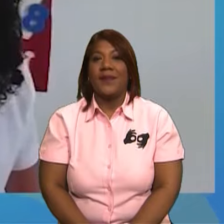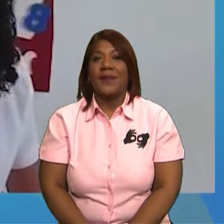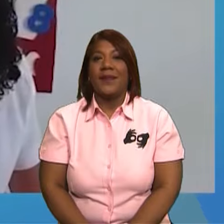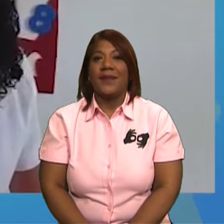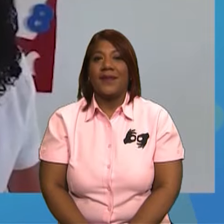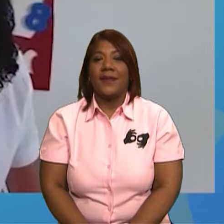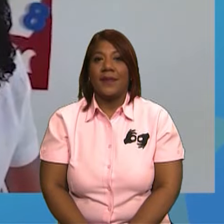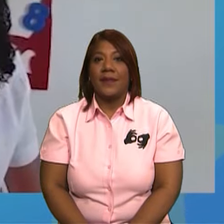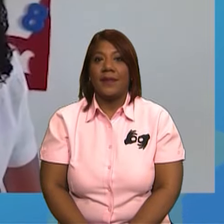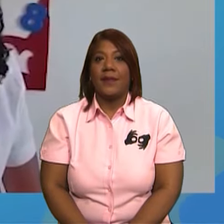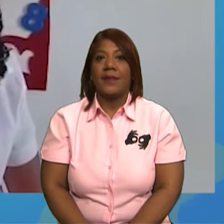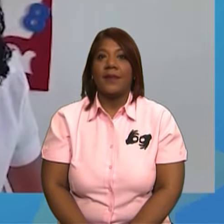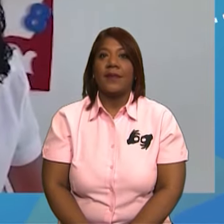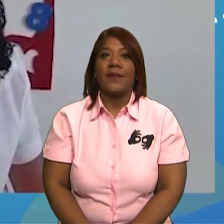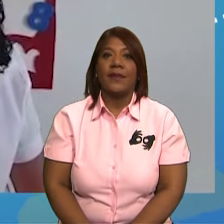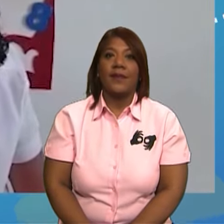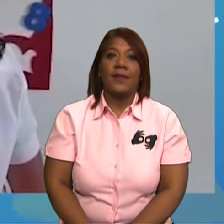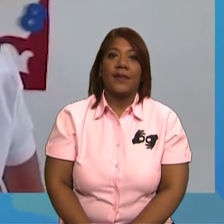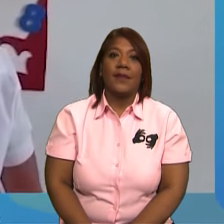Este nos da